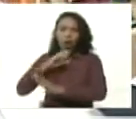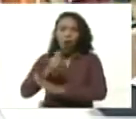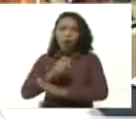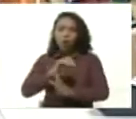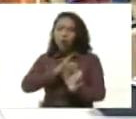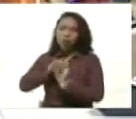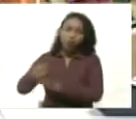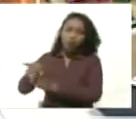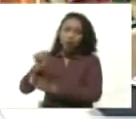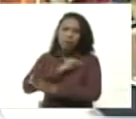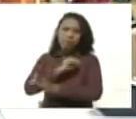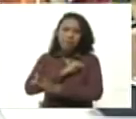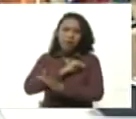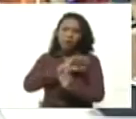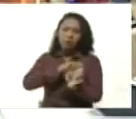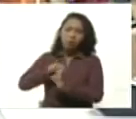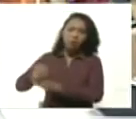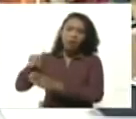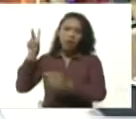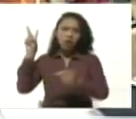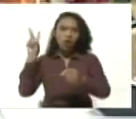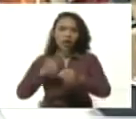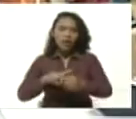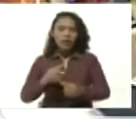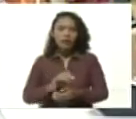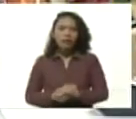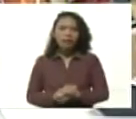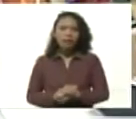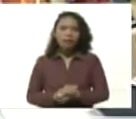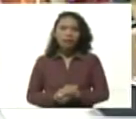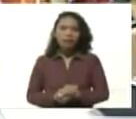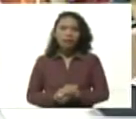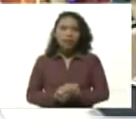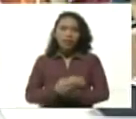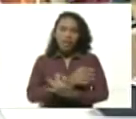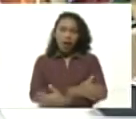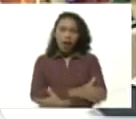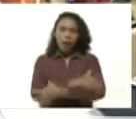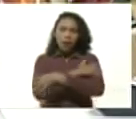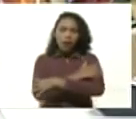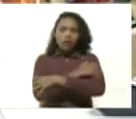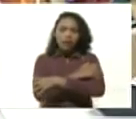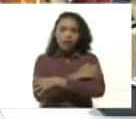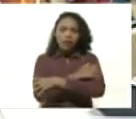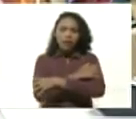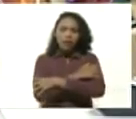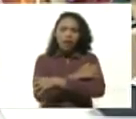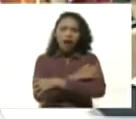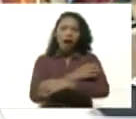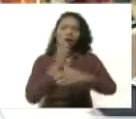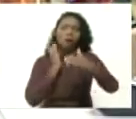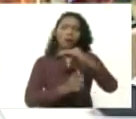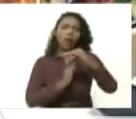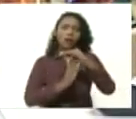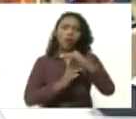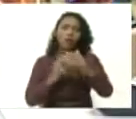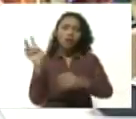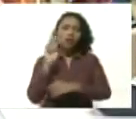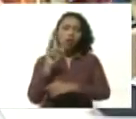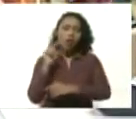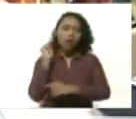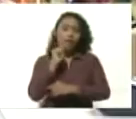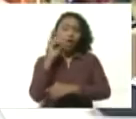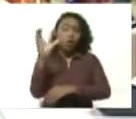discriminación, la xenofobia, la violencia y abrazar a los migrantes venezolanos en